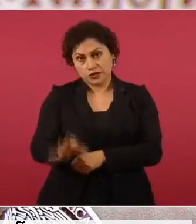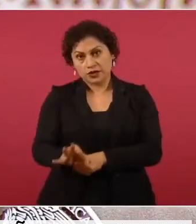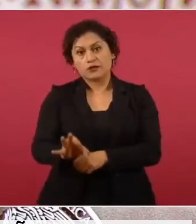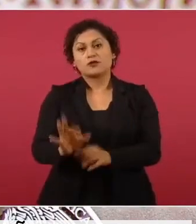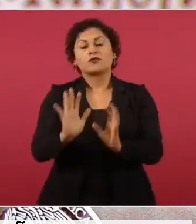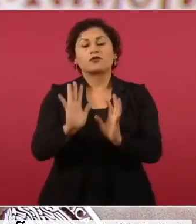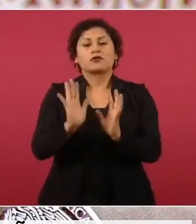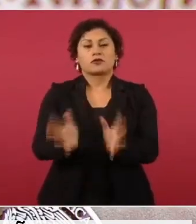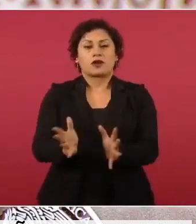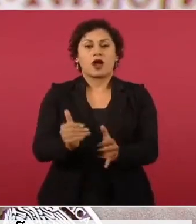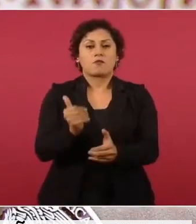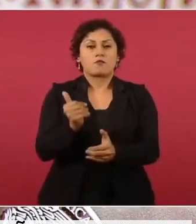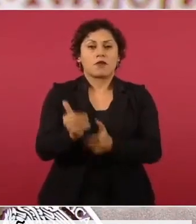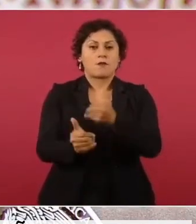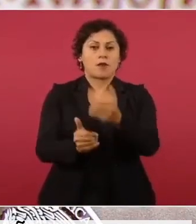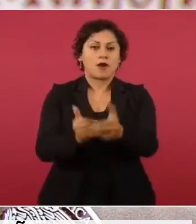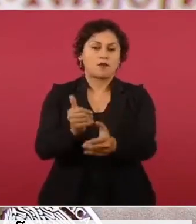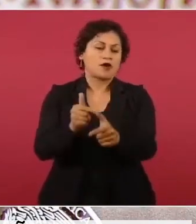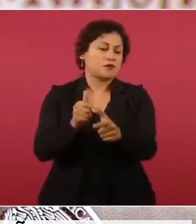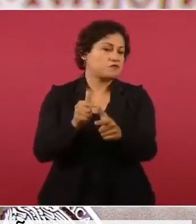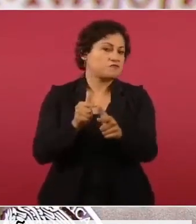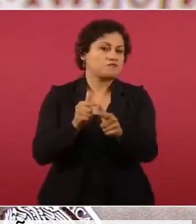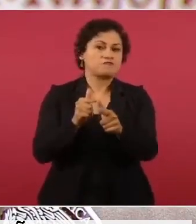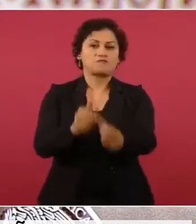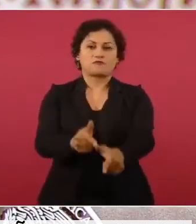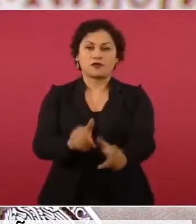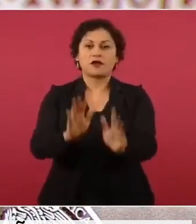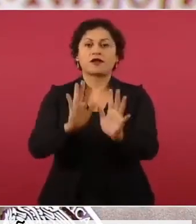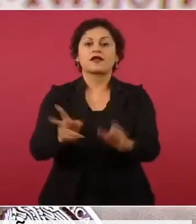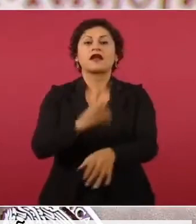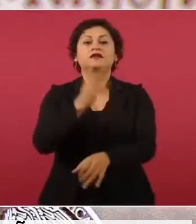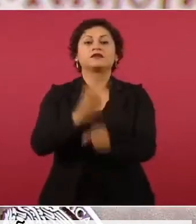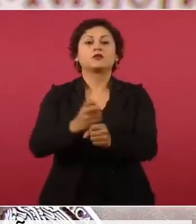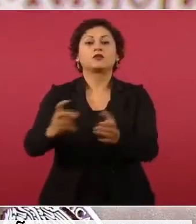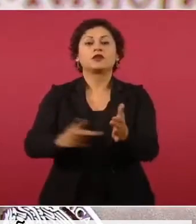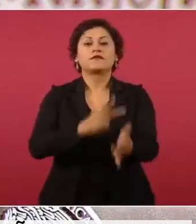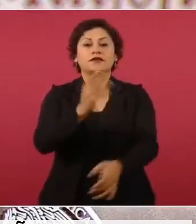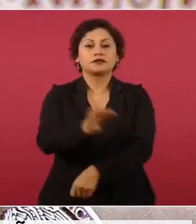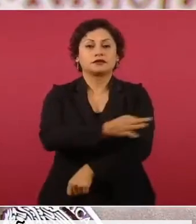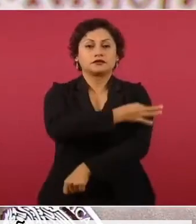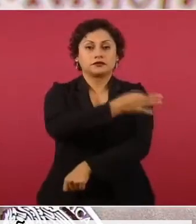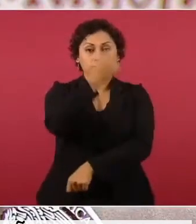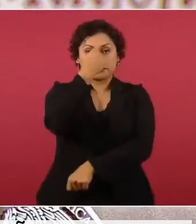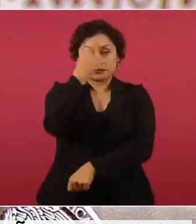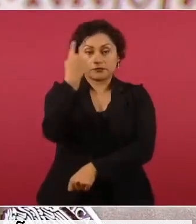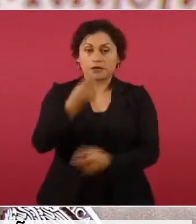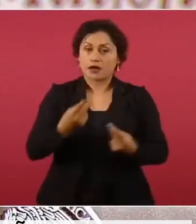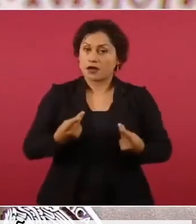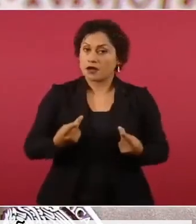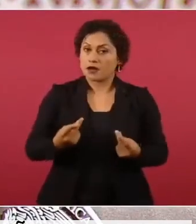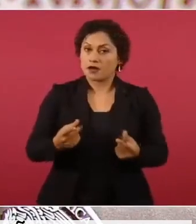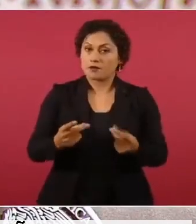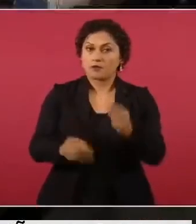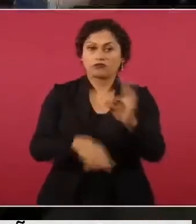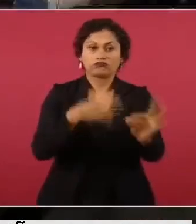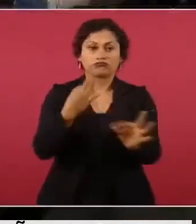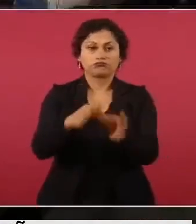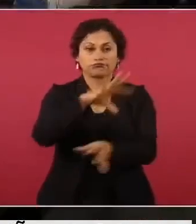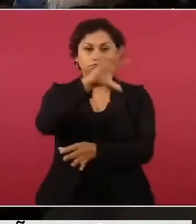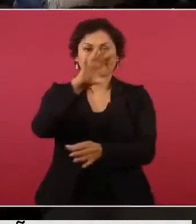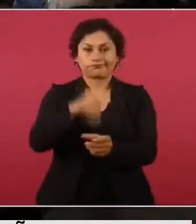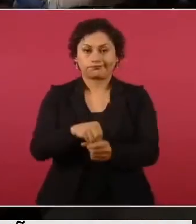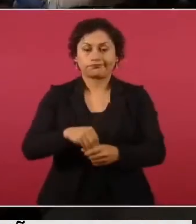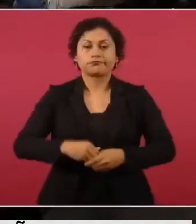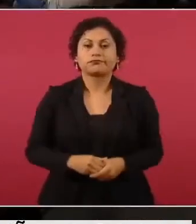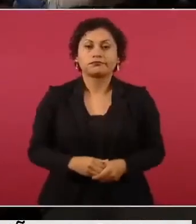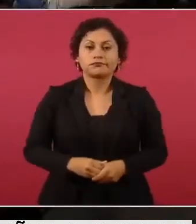muy aceleradamente en las segundas dosis para que los esquemas de vacunación sean completos.